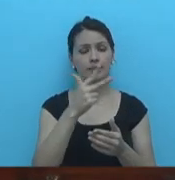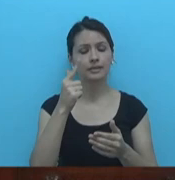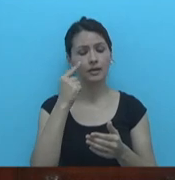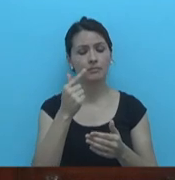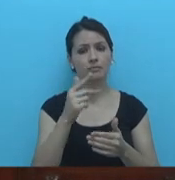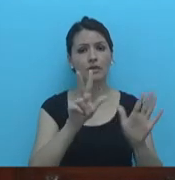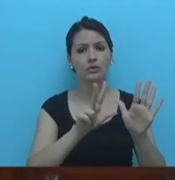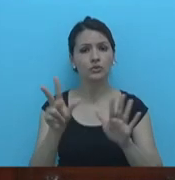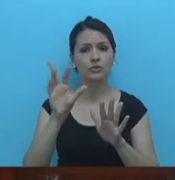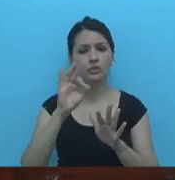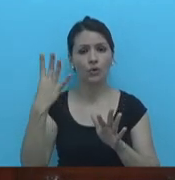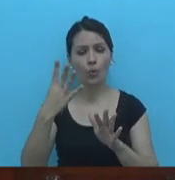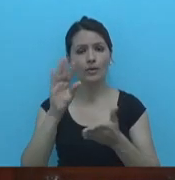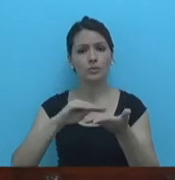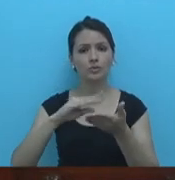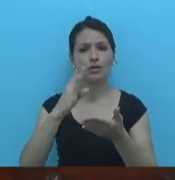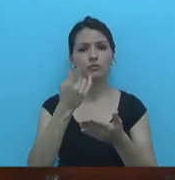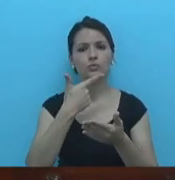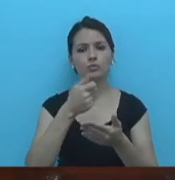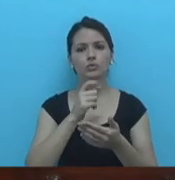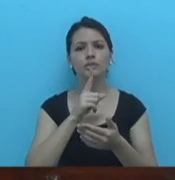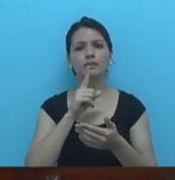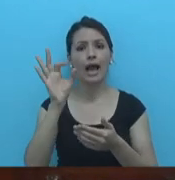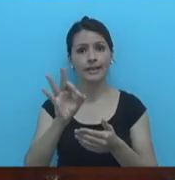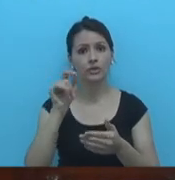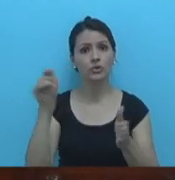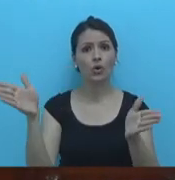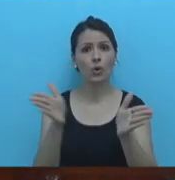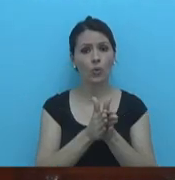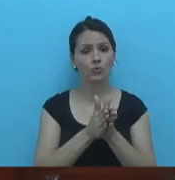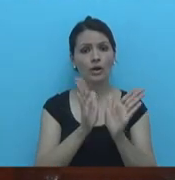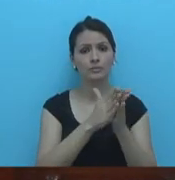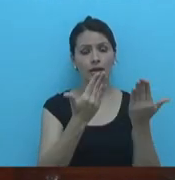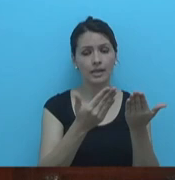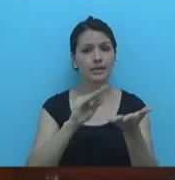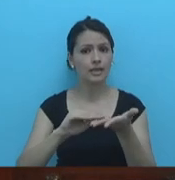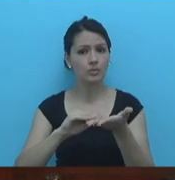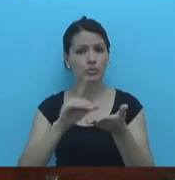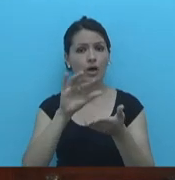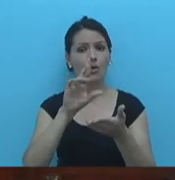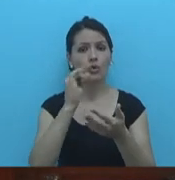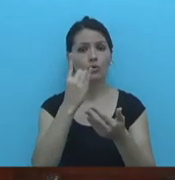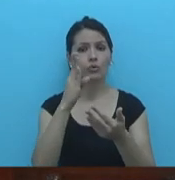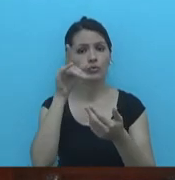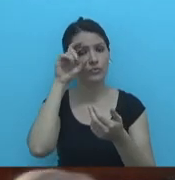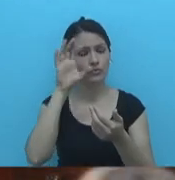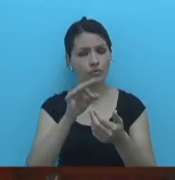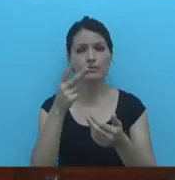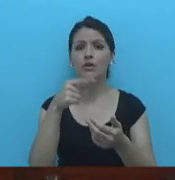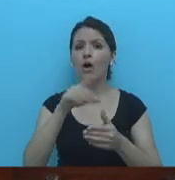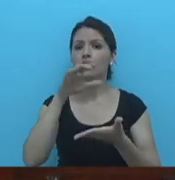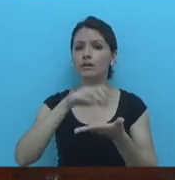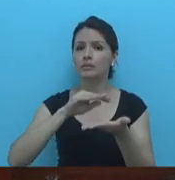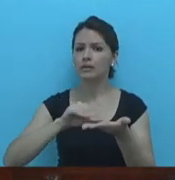33.804 del diputado Leandro Busato, que se acumula con el expediente del diputado Luis Rubeo, por el cual esta